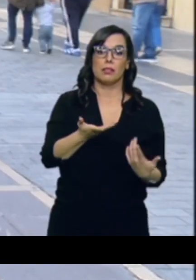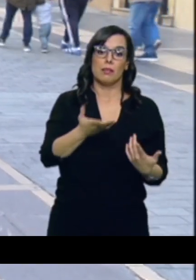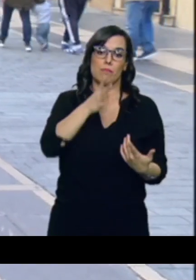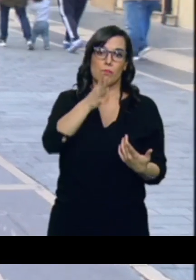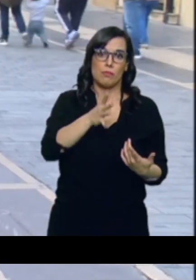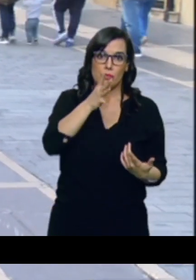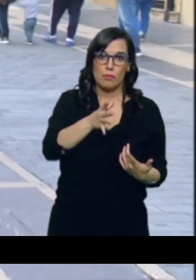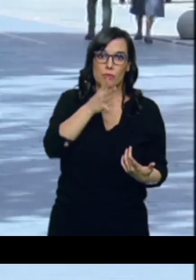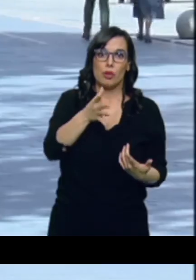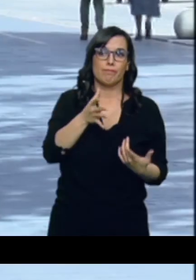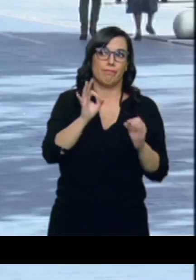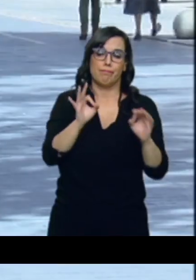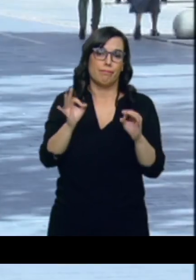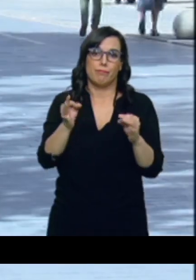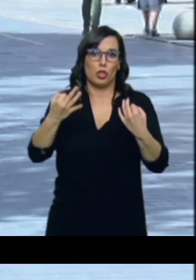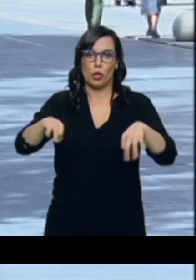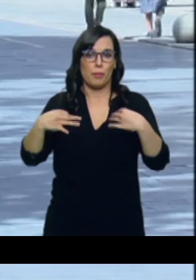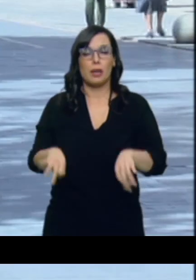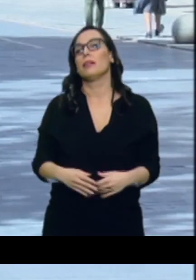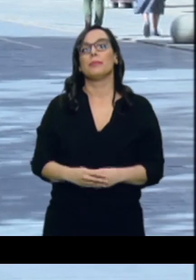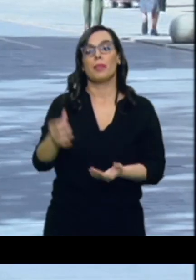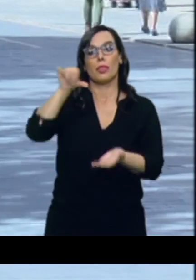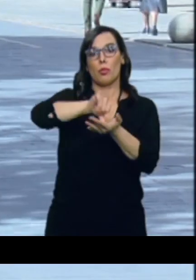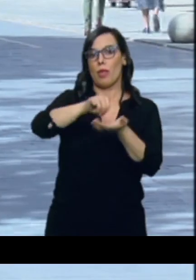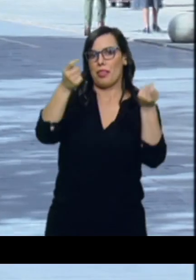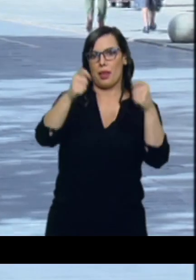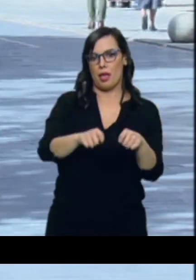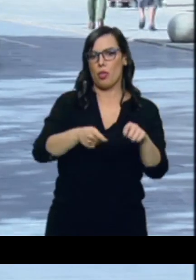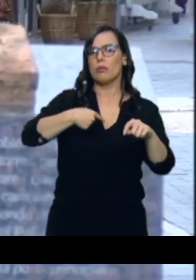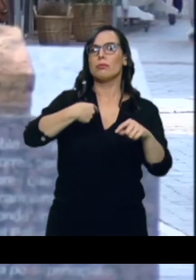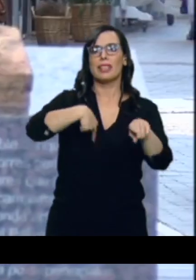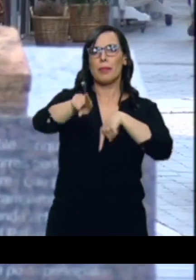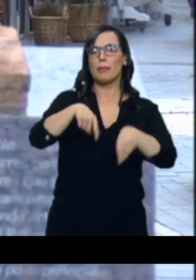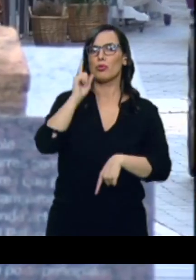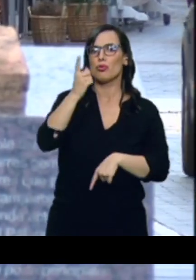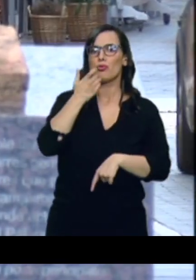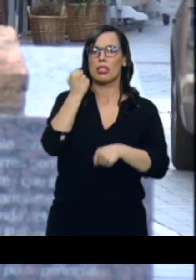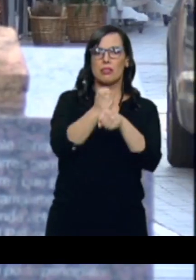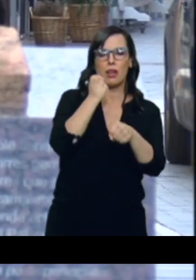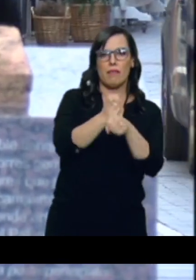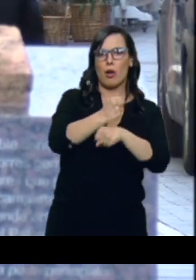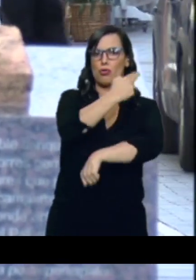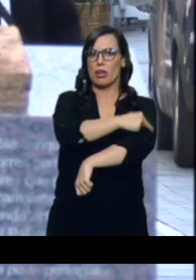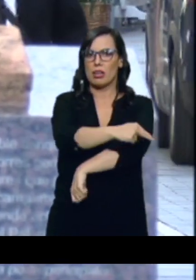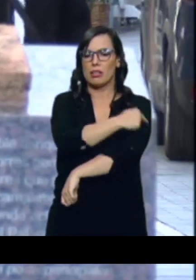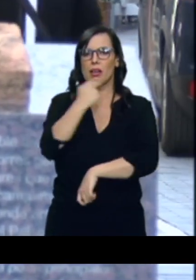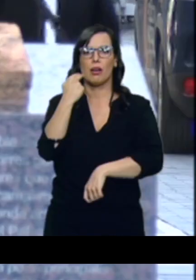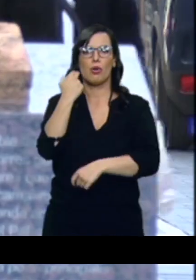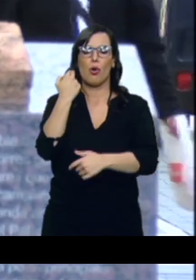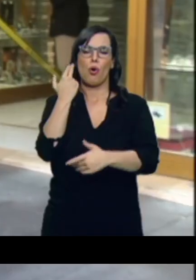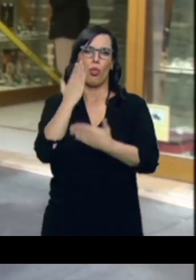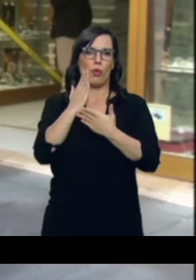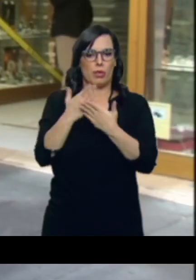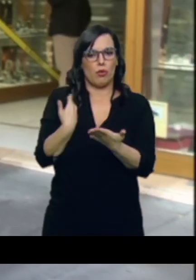pero mal, claro. La capital se cierra salvo para los desplazamientos de trabajo, sanitarios o educativos adecuadamente